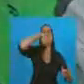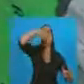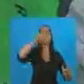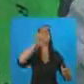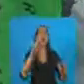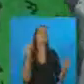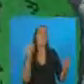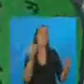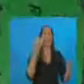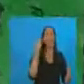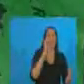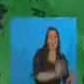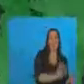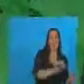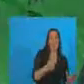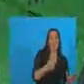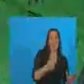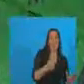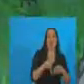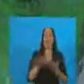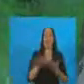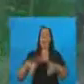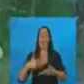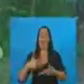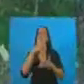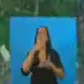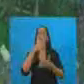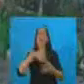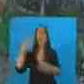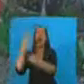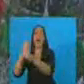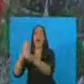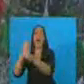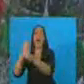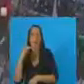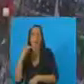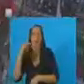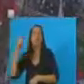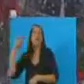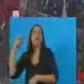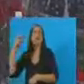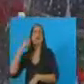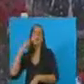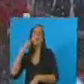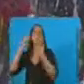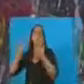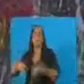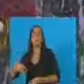a 9, adolescentes de 10 a 19, y mujeres de 20 a 64.